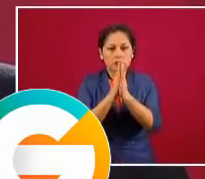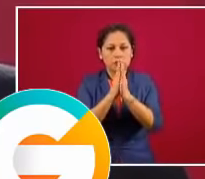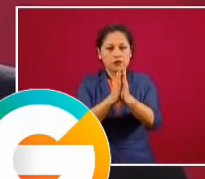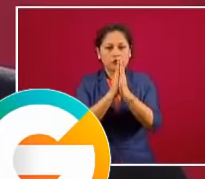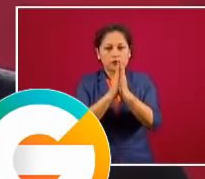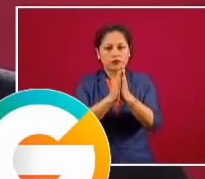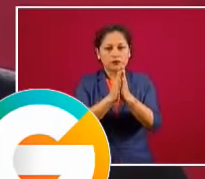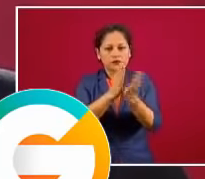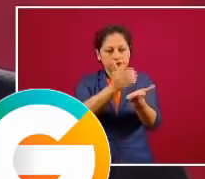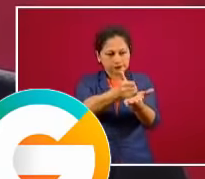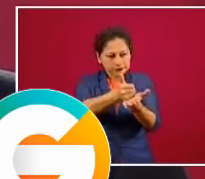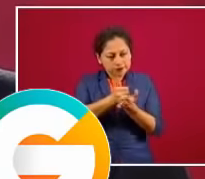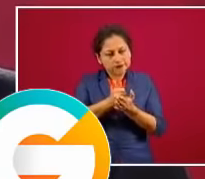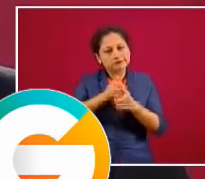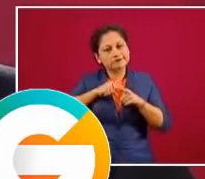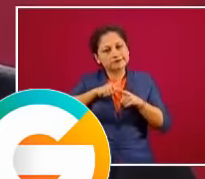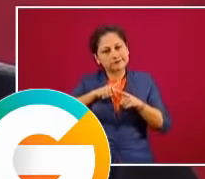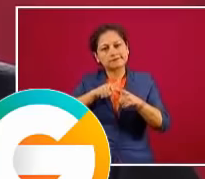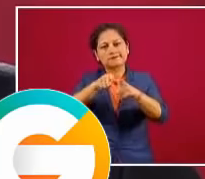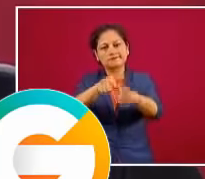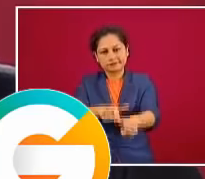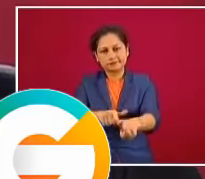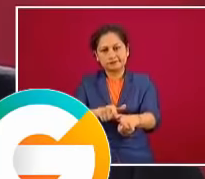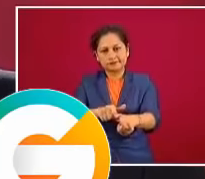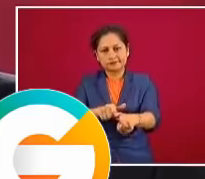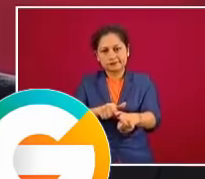Esto es lo mejor.